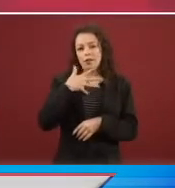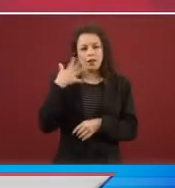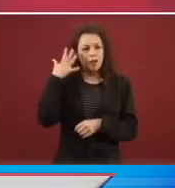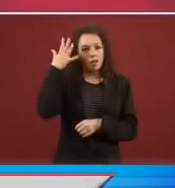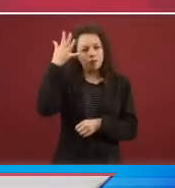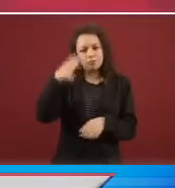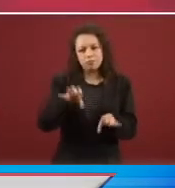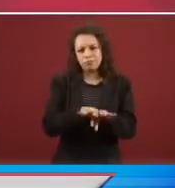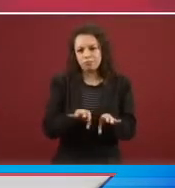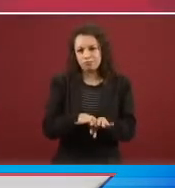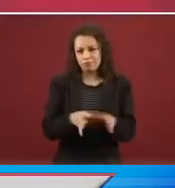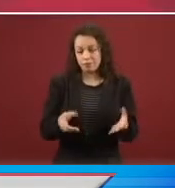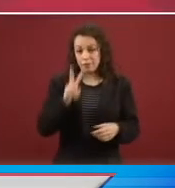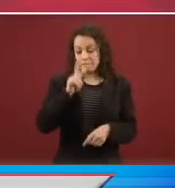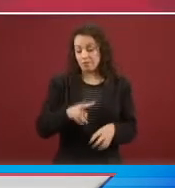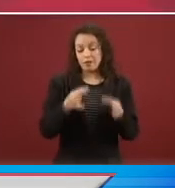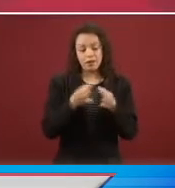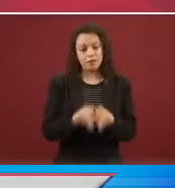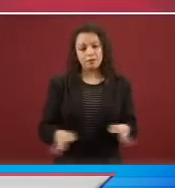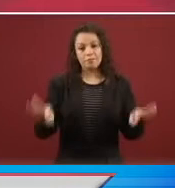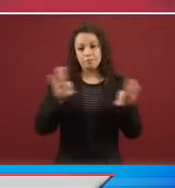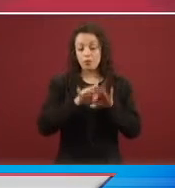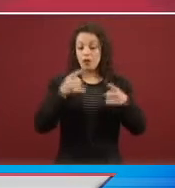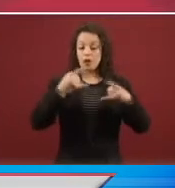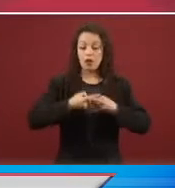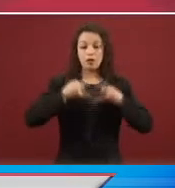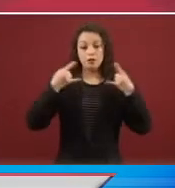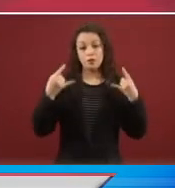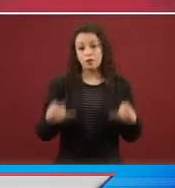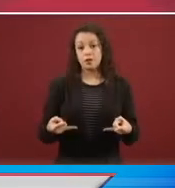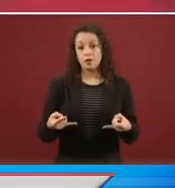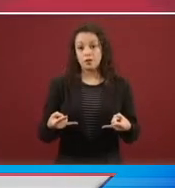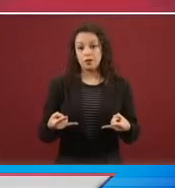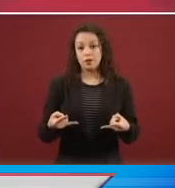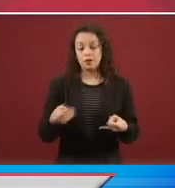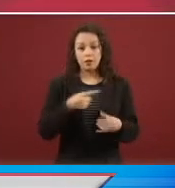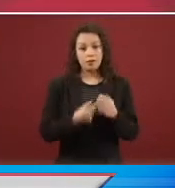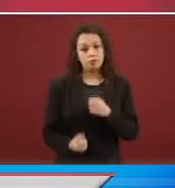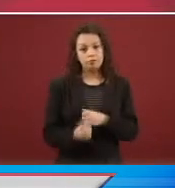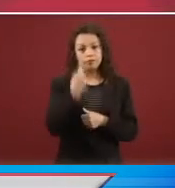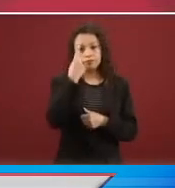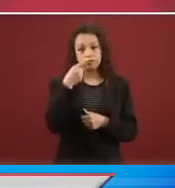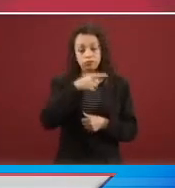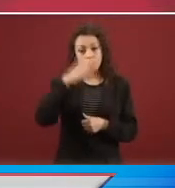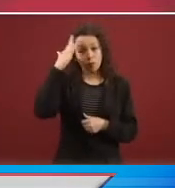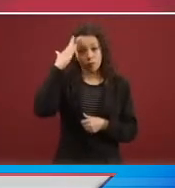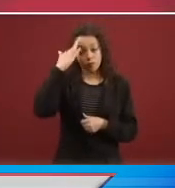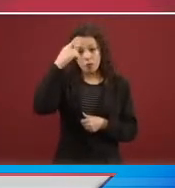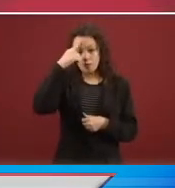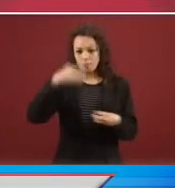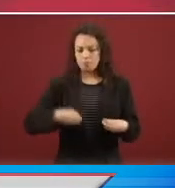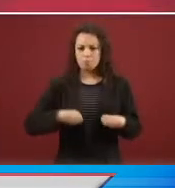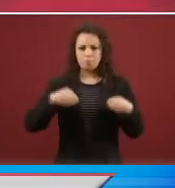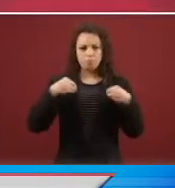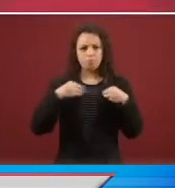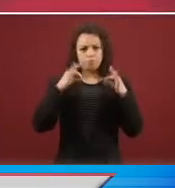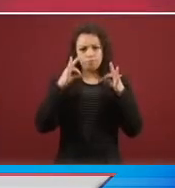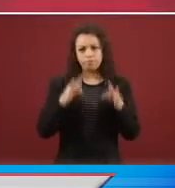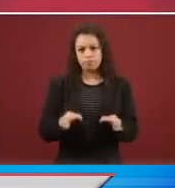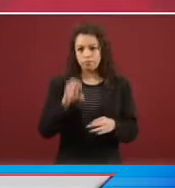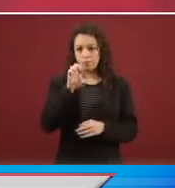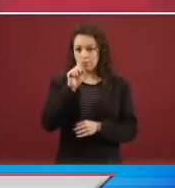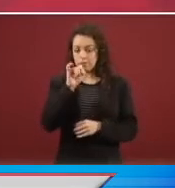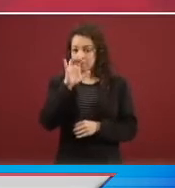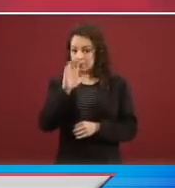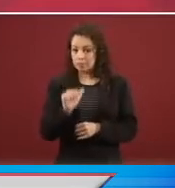y mental, el presidente asegura estar en buena forma. Asegura que no tomará ninguna iniciativa de sus adversarios políticos. Son muestras de afecto